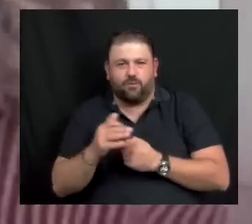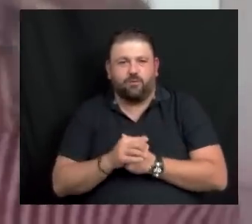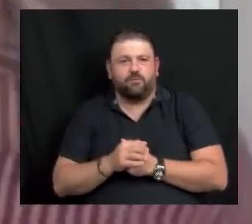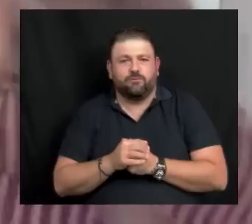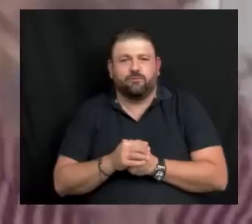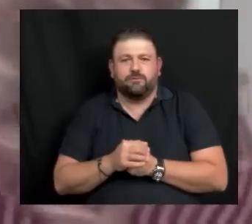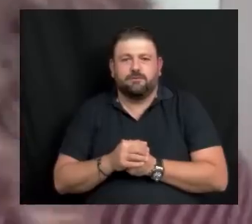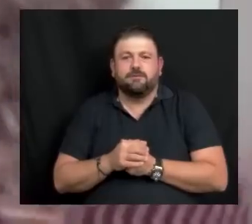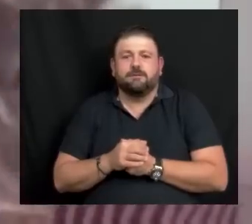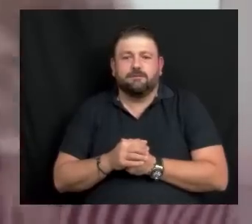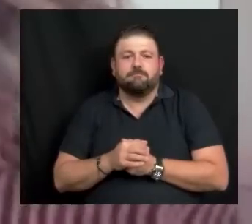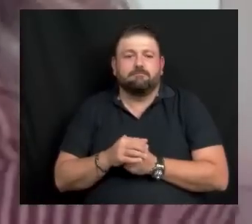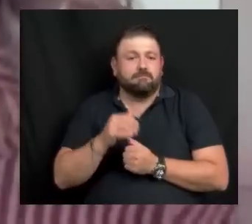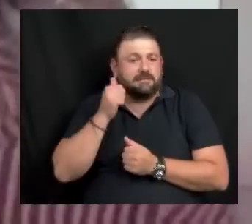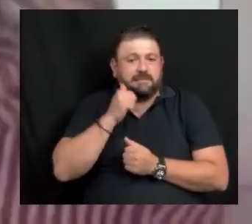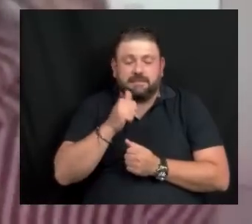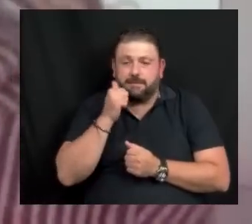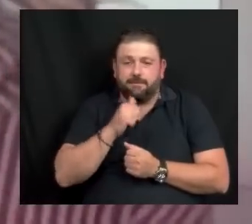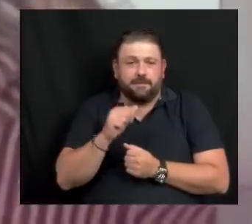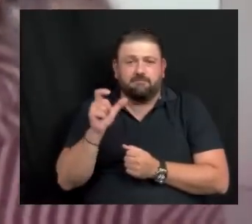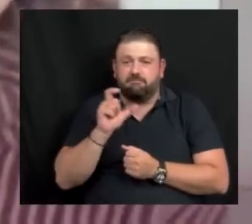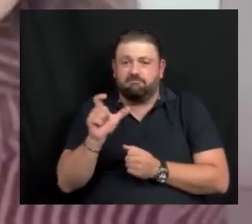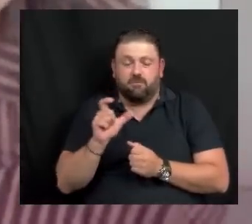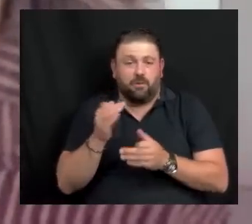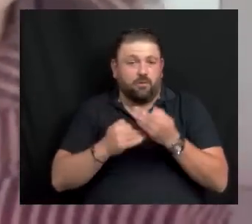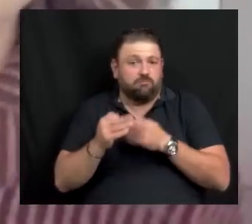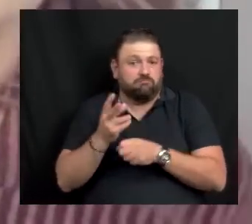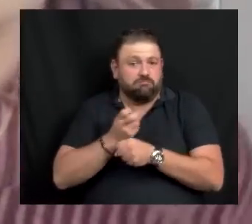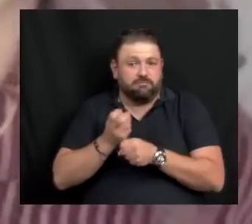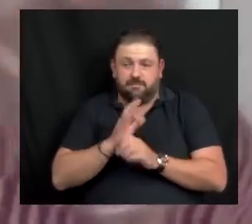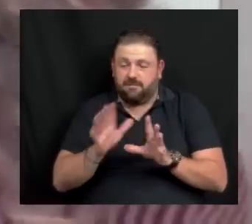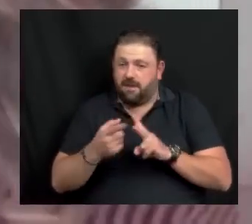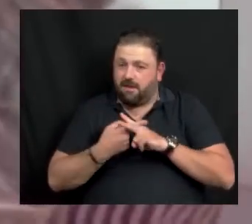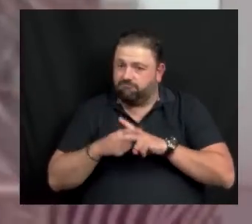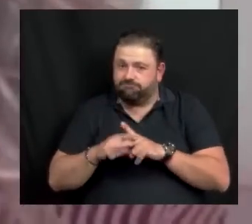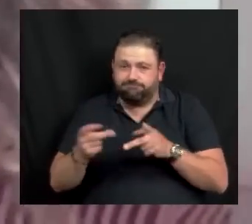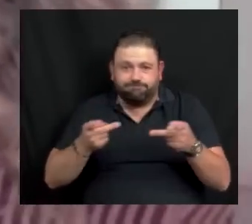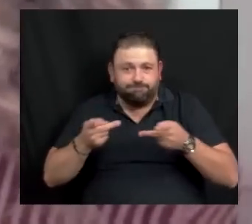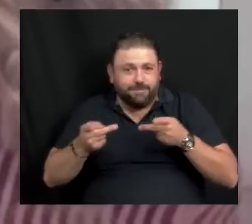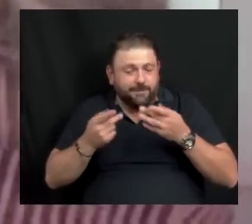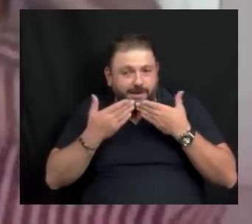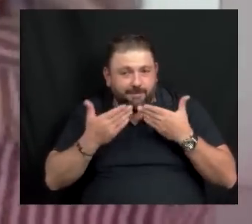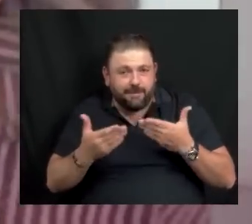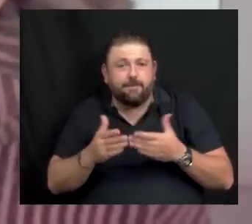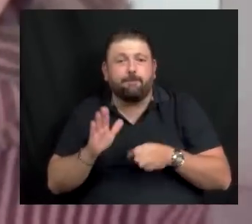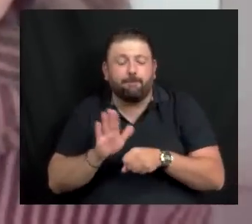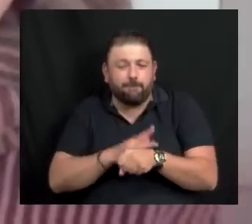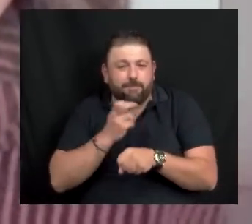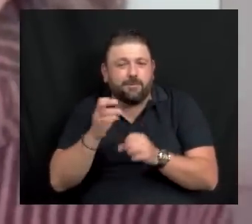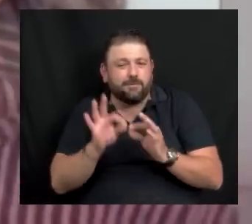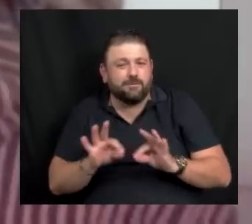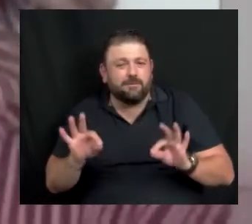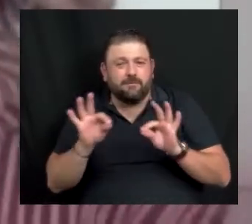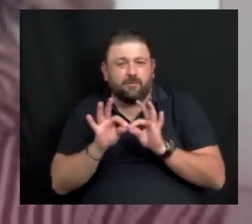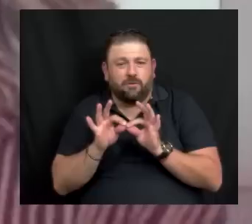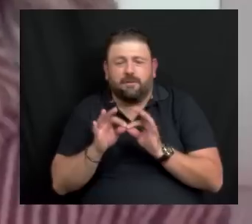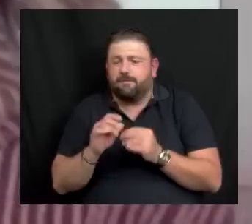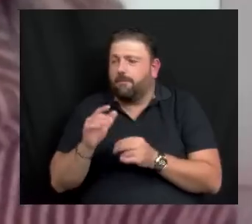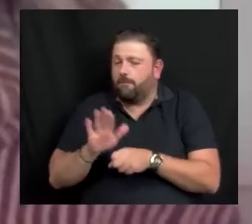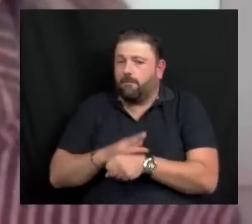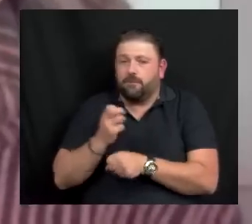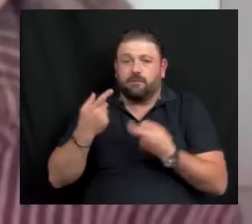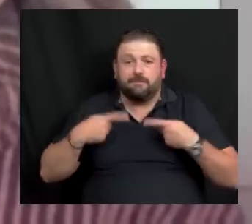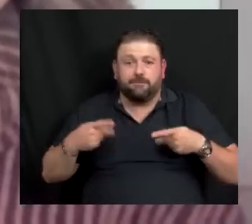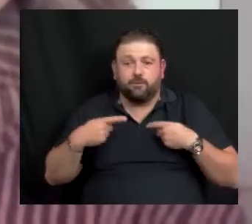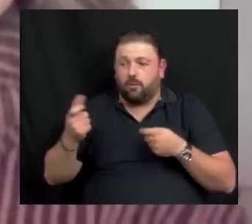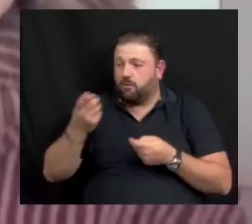extravagancia. Para él ya es... Él ya va a estar ahí en extravagancia. Y una de las cosas importantes, porque él dice, dime qué hago